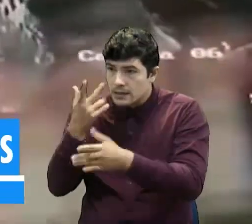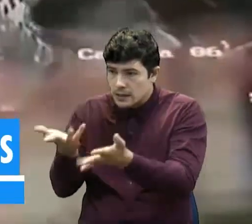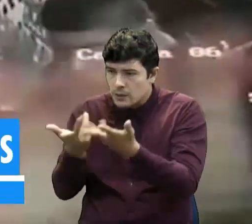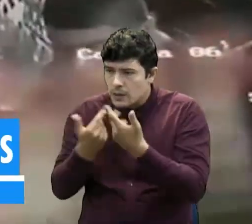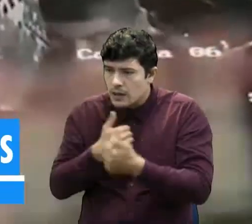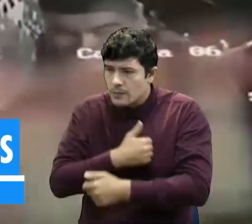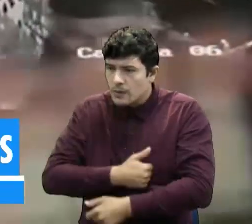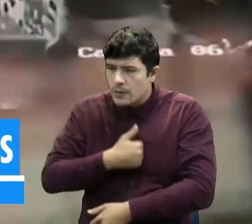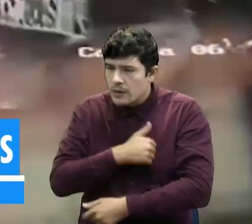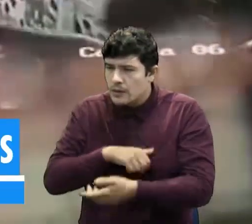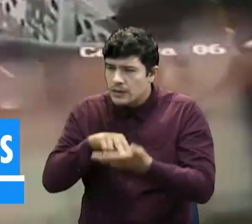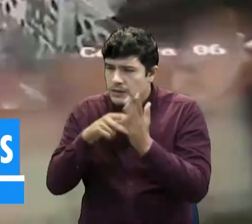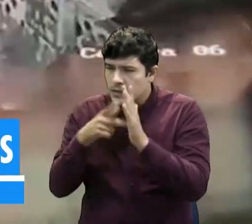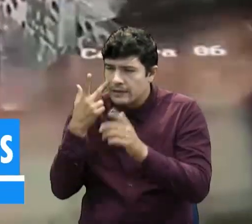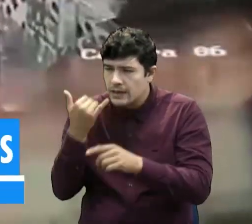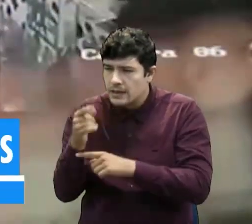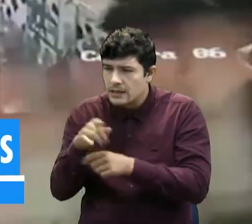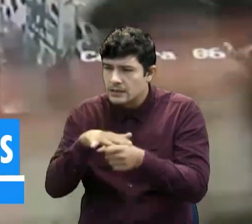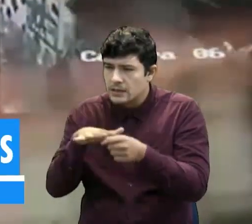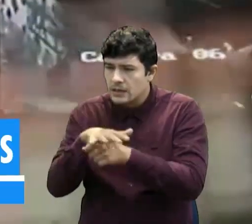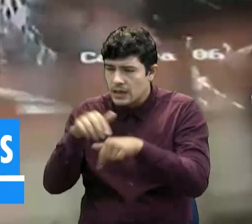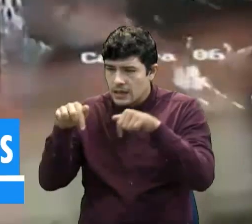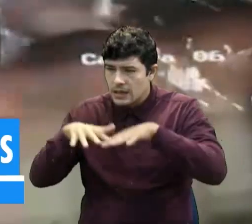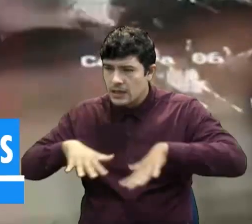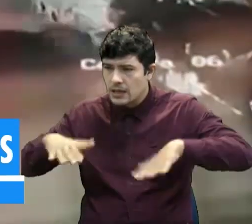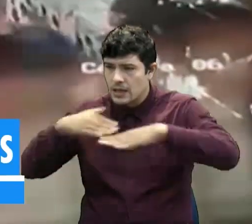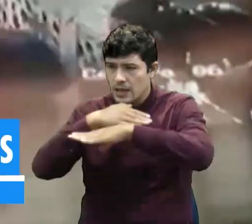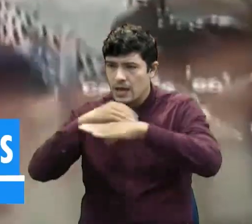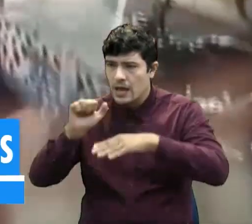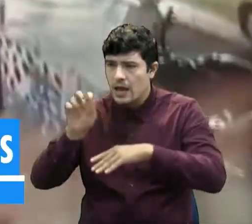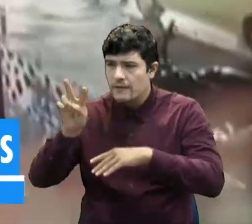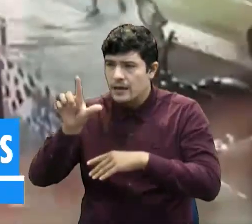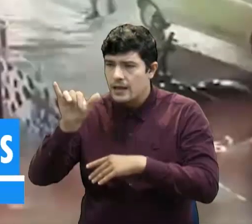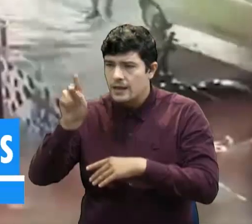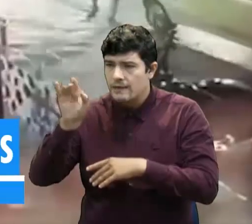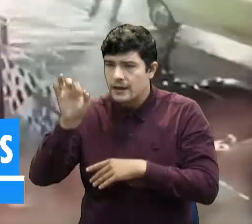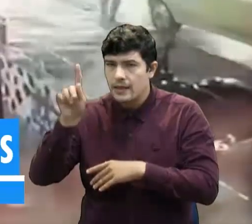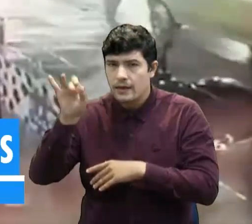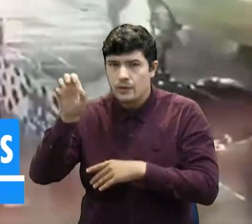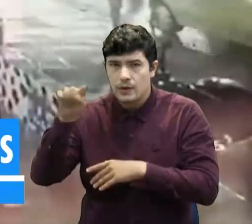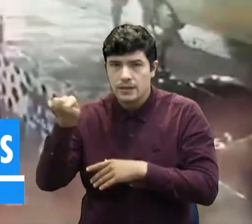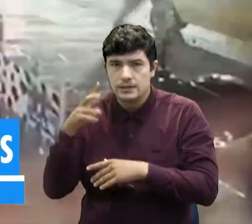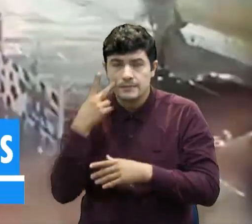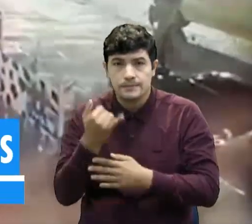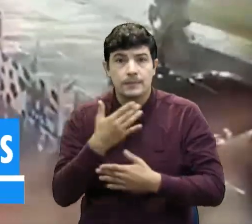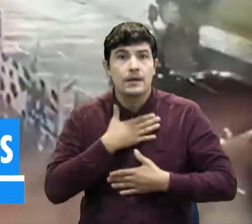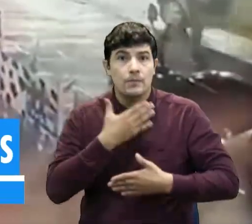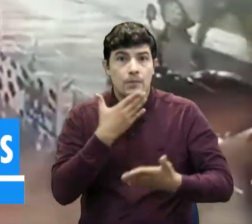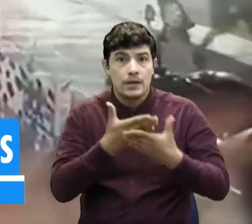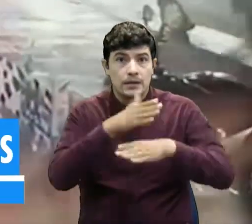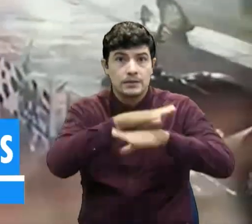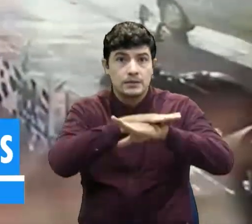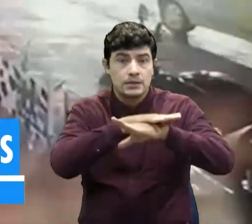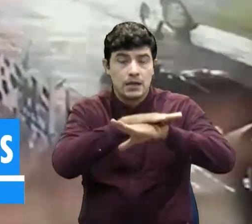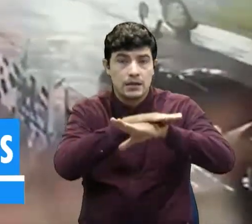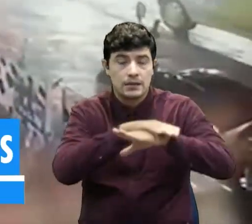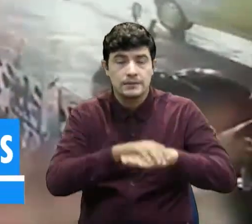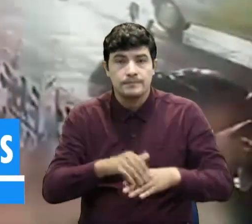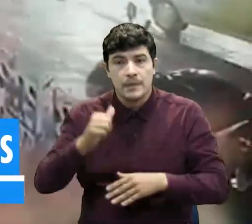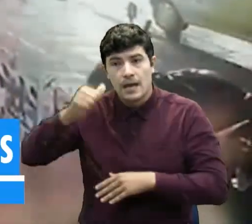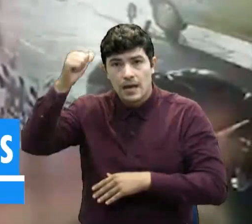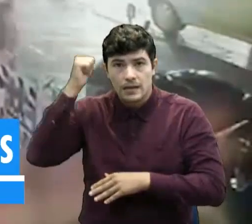Cuéntenos por favor sobre este hecho ocurrido en la Avenida Libertadores. Cordial saludo en horas de la noche del día